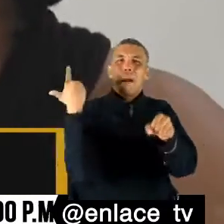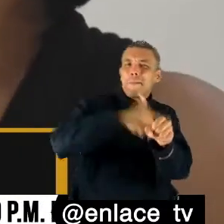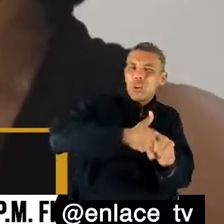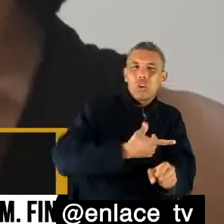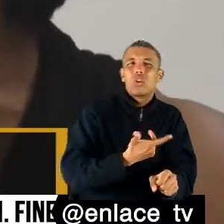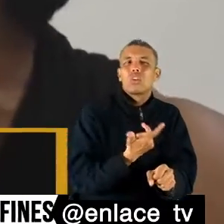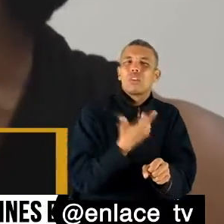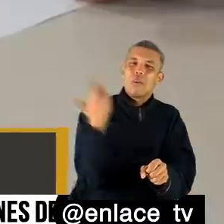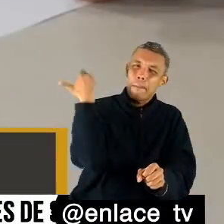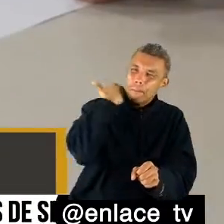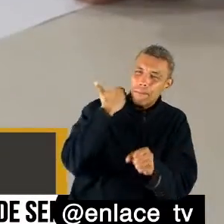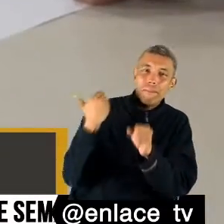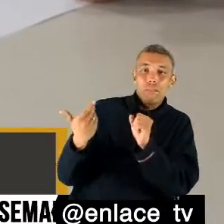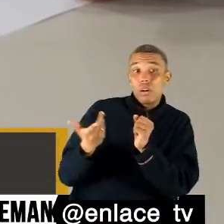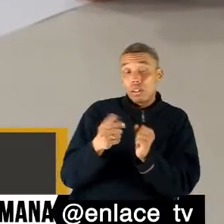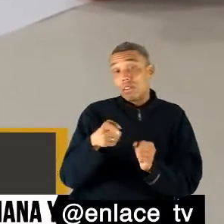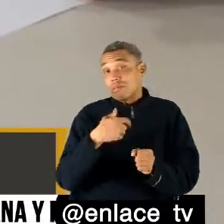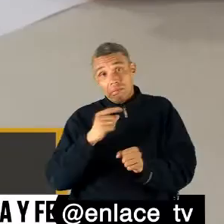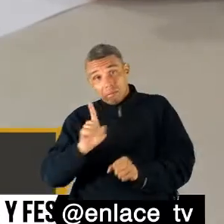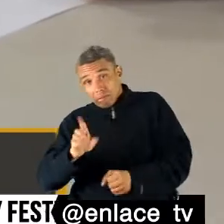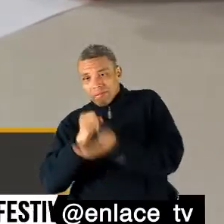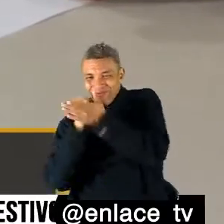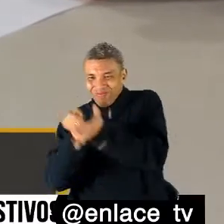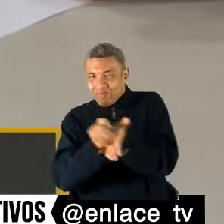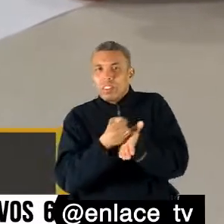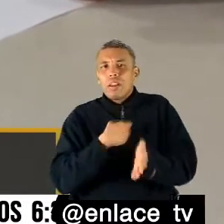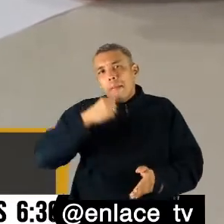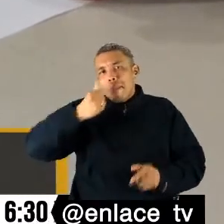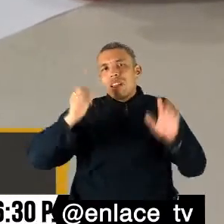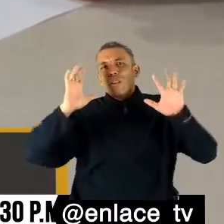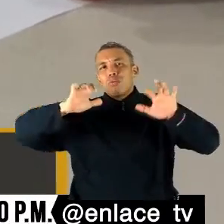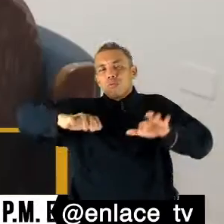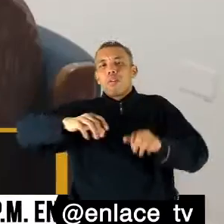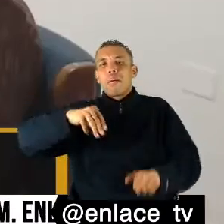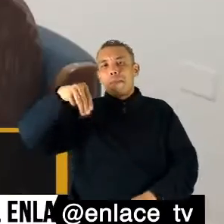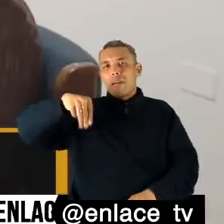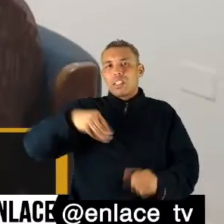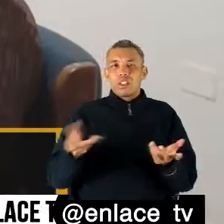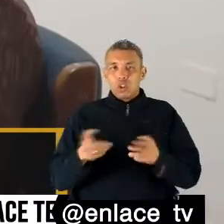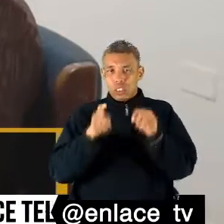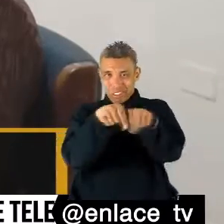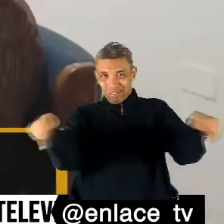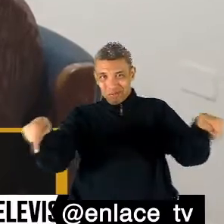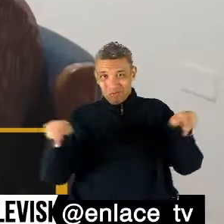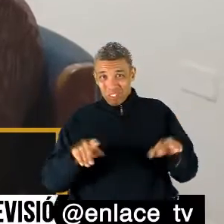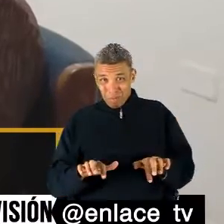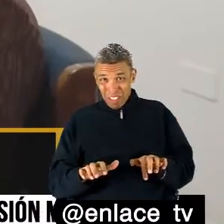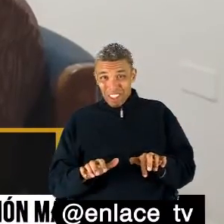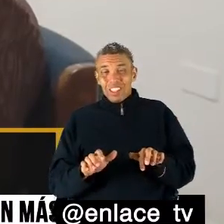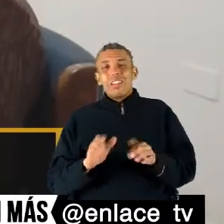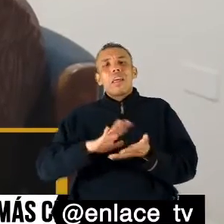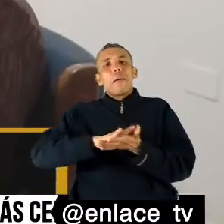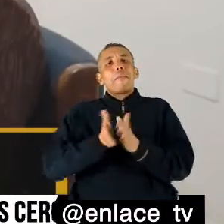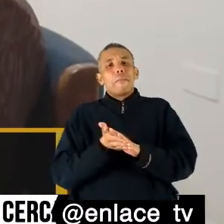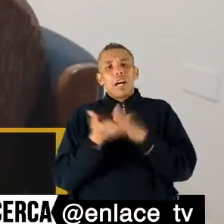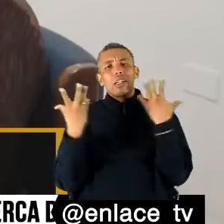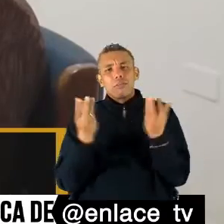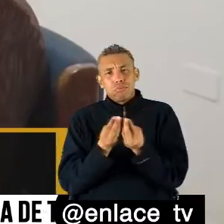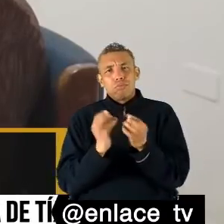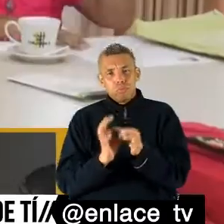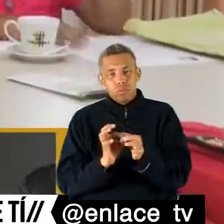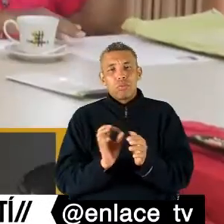segundo consejo consultivo de mujeres se realizará mañana martes 24 de mayo en la Oficina Asesora de Paz y Convivencia y estará abierta al